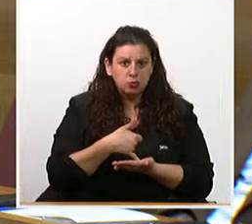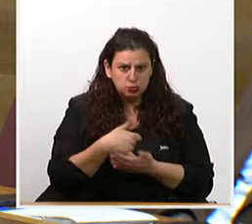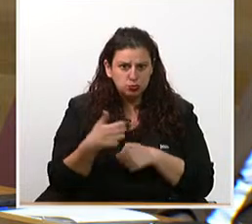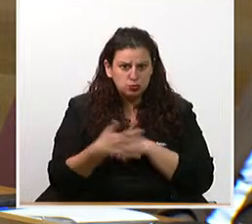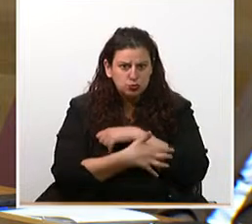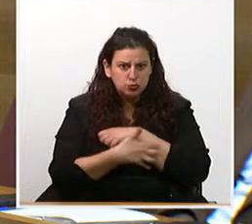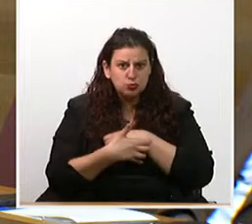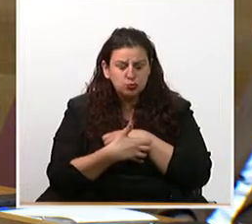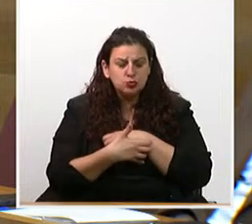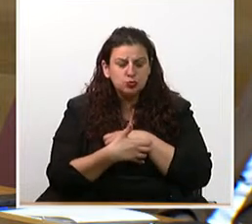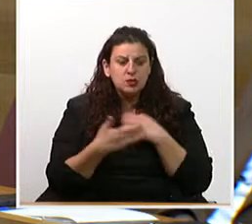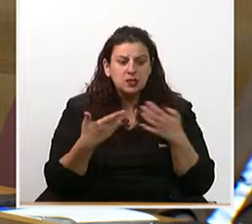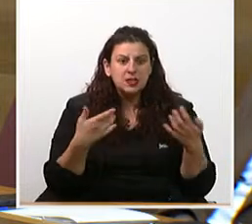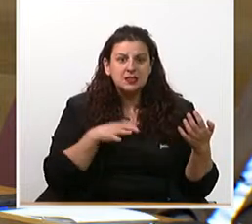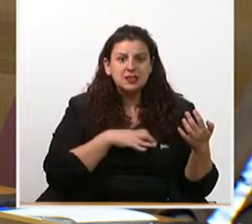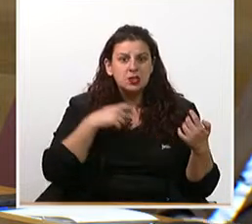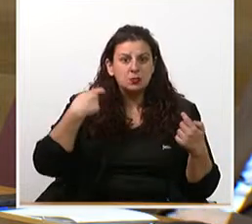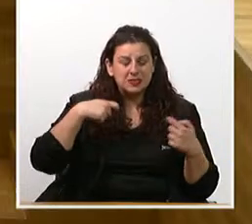rectificar